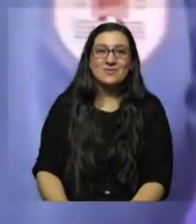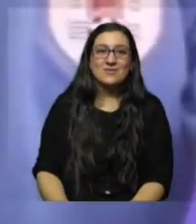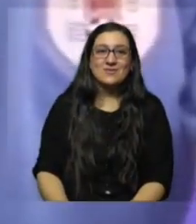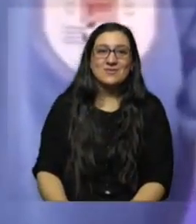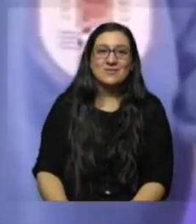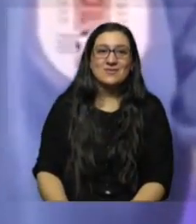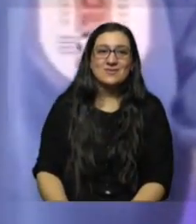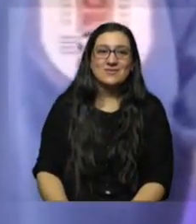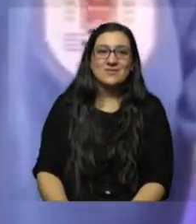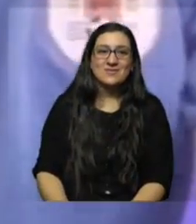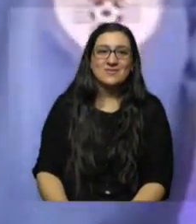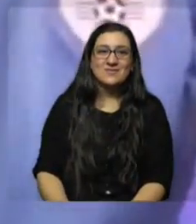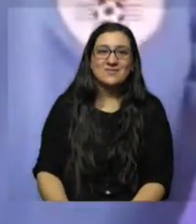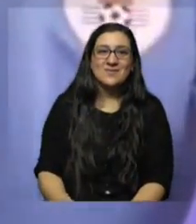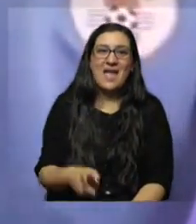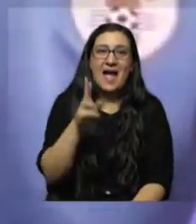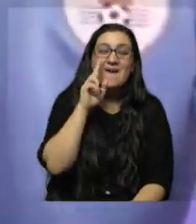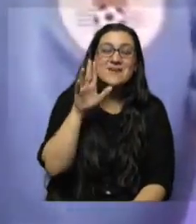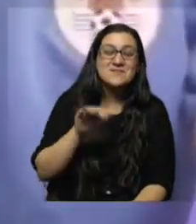Un resultado del partido. A ver.